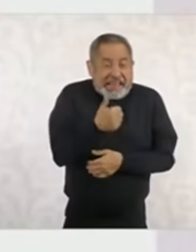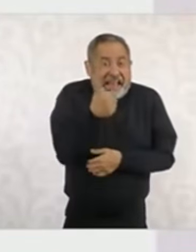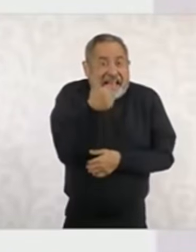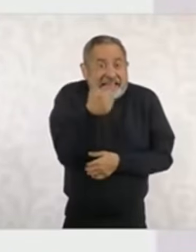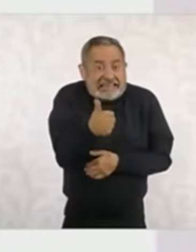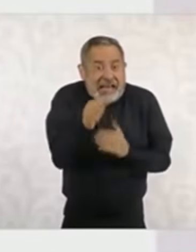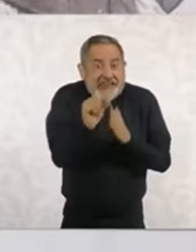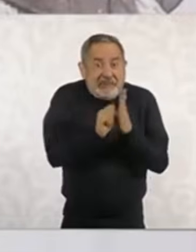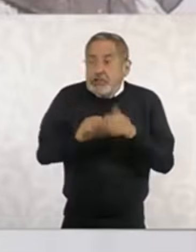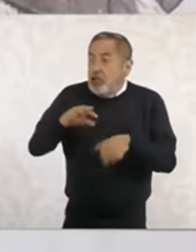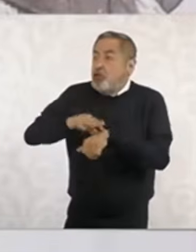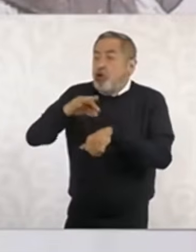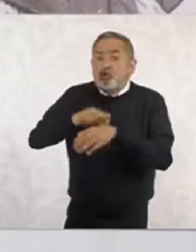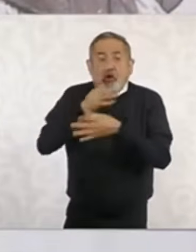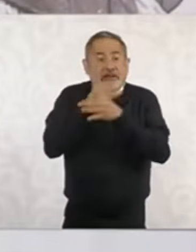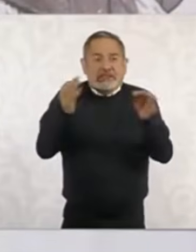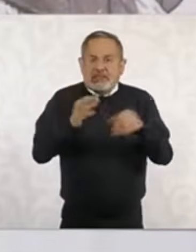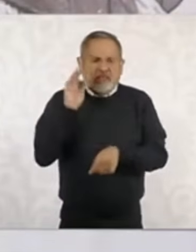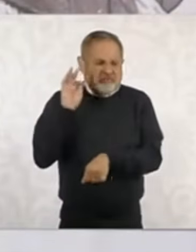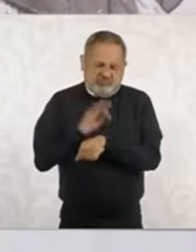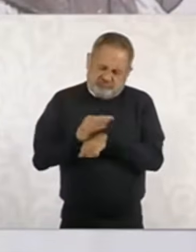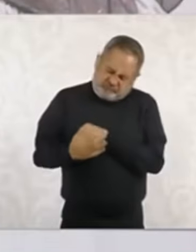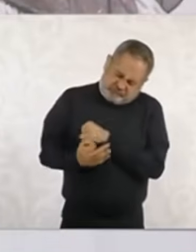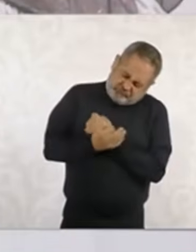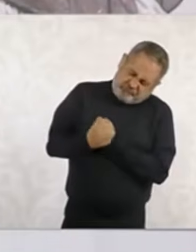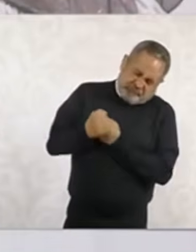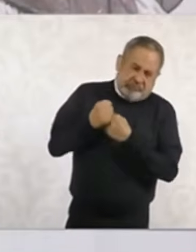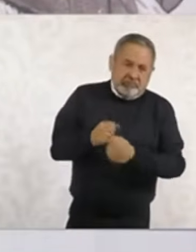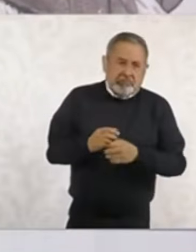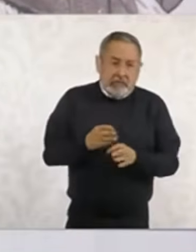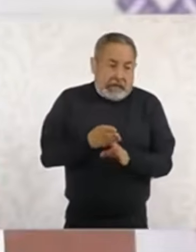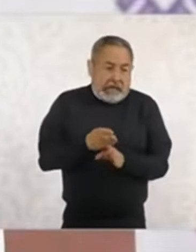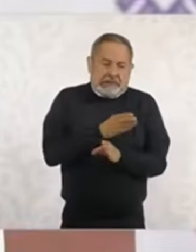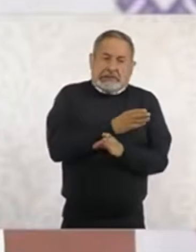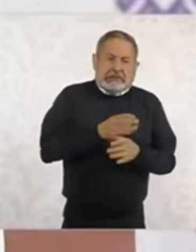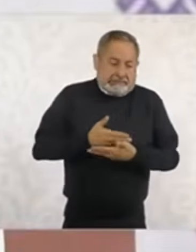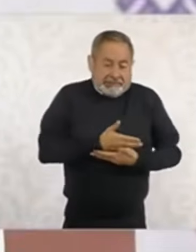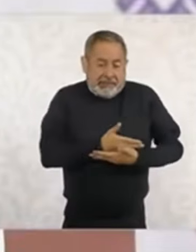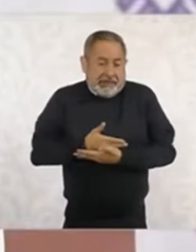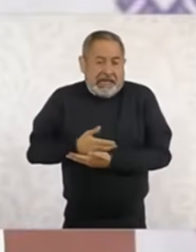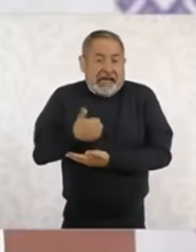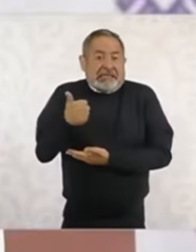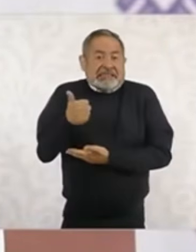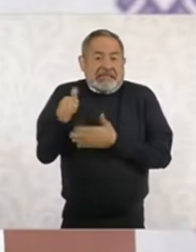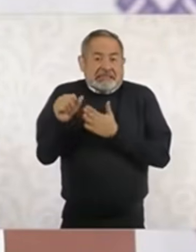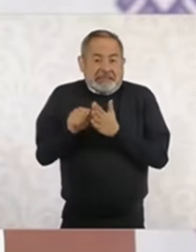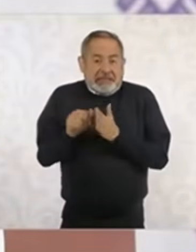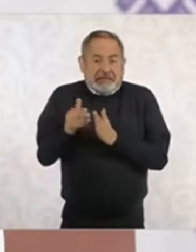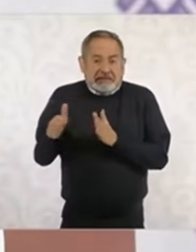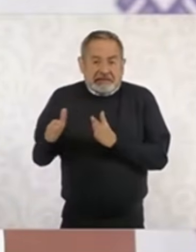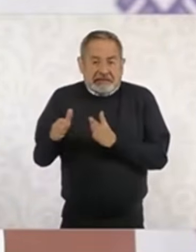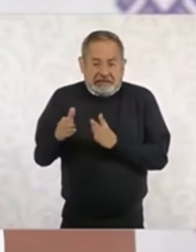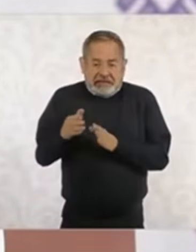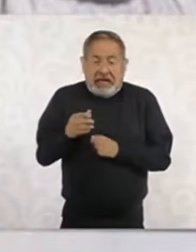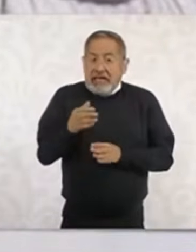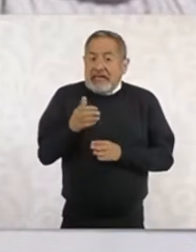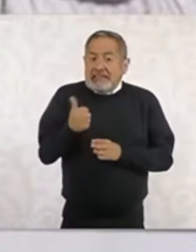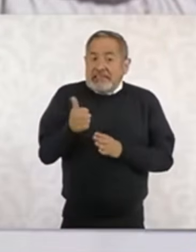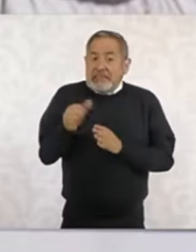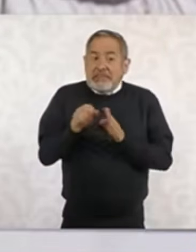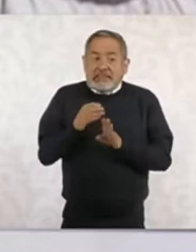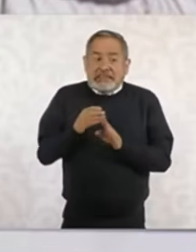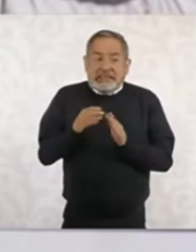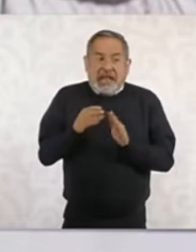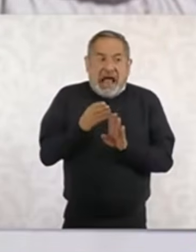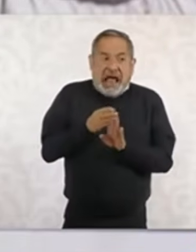los médicos, para poder proteger mejor. No se puede poner antes porque pues, puede tener efectos en el bebé, pero desde los